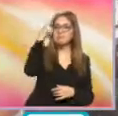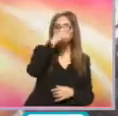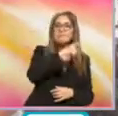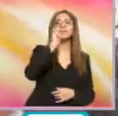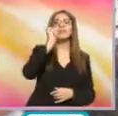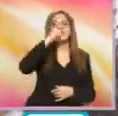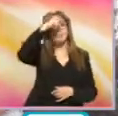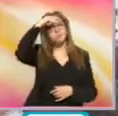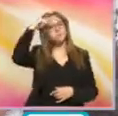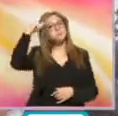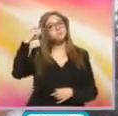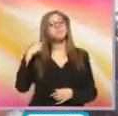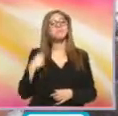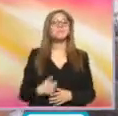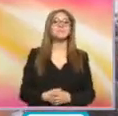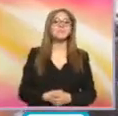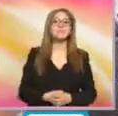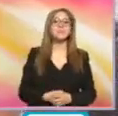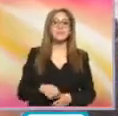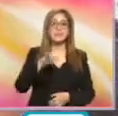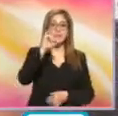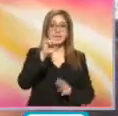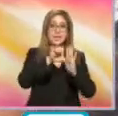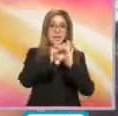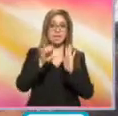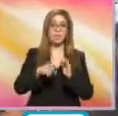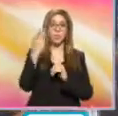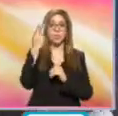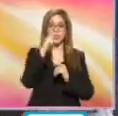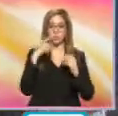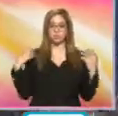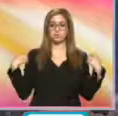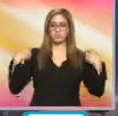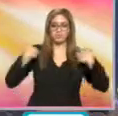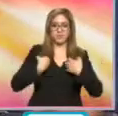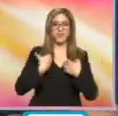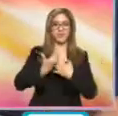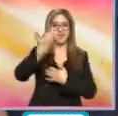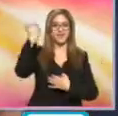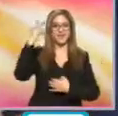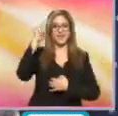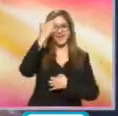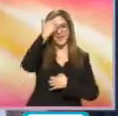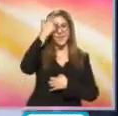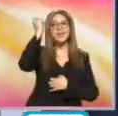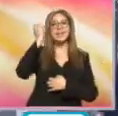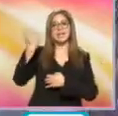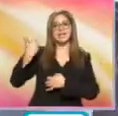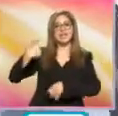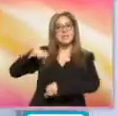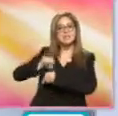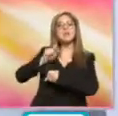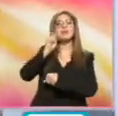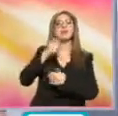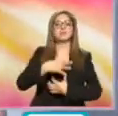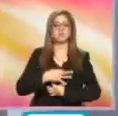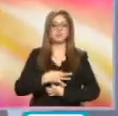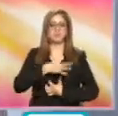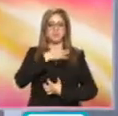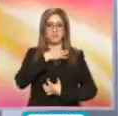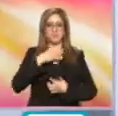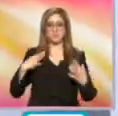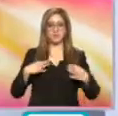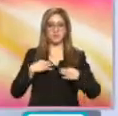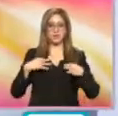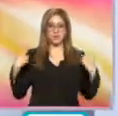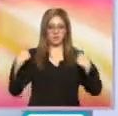suda. Uno suda y más cuando se te exige un saco. Y ya hablábamos algunas semanas acerca de combinaciones entre corbata y camisa.